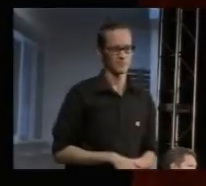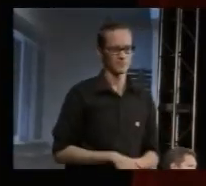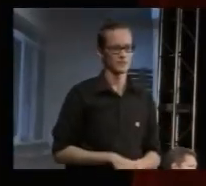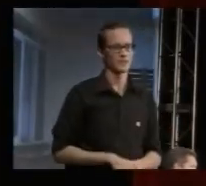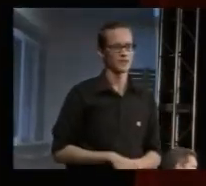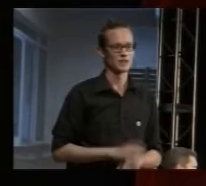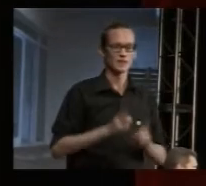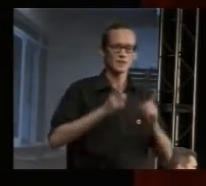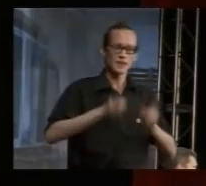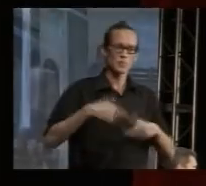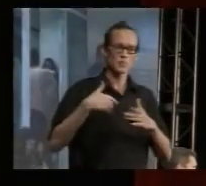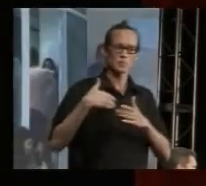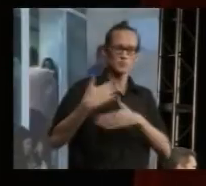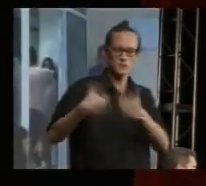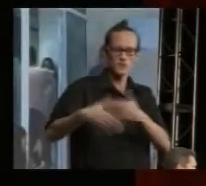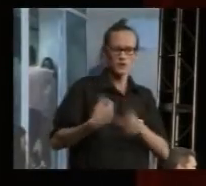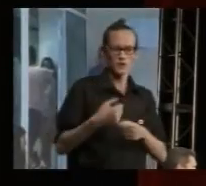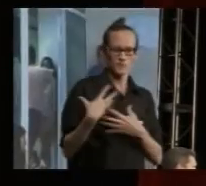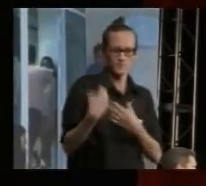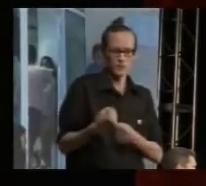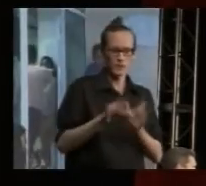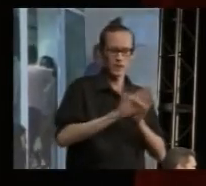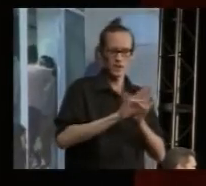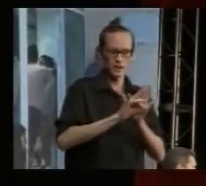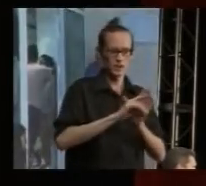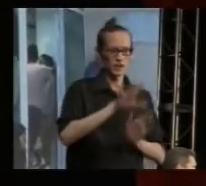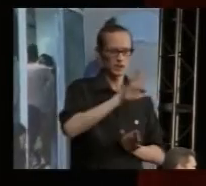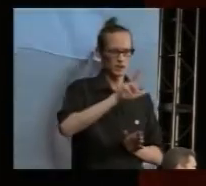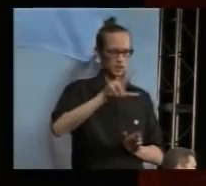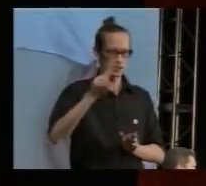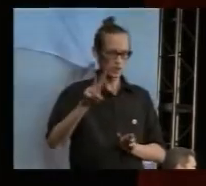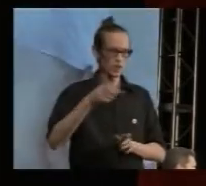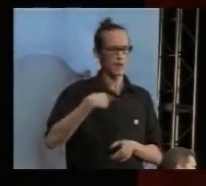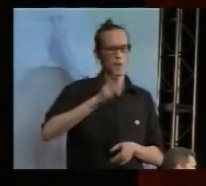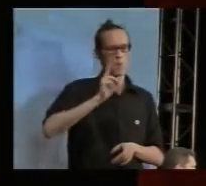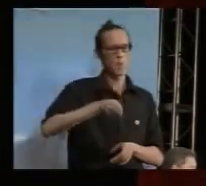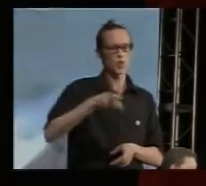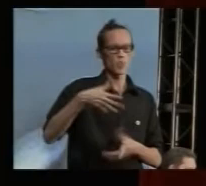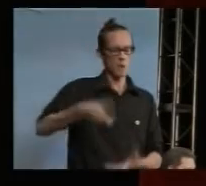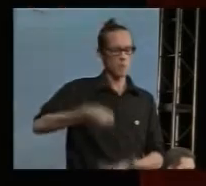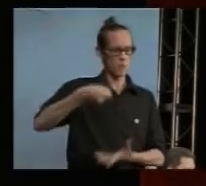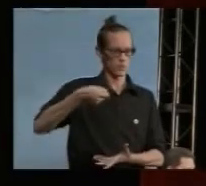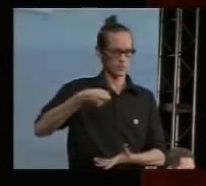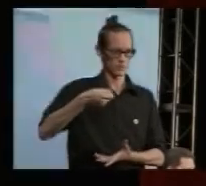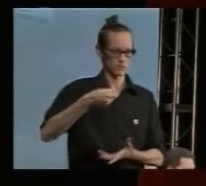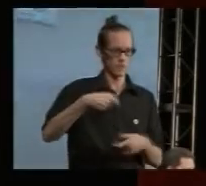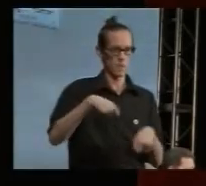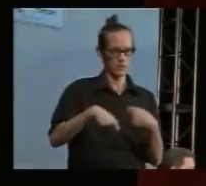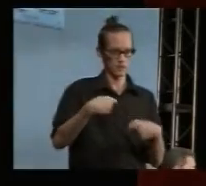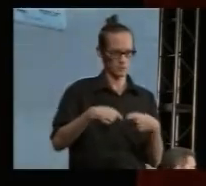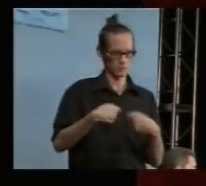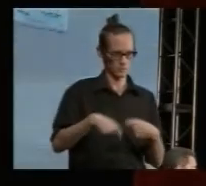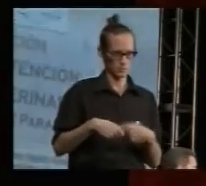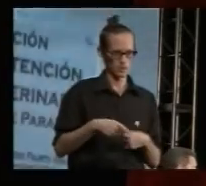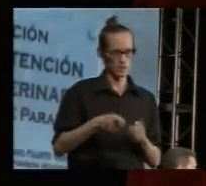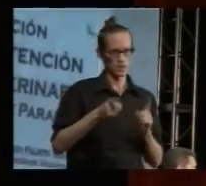Vamos a seguir defendiendo el decreto 532 que rubricamos el año pasado y que prohíbe el uso de bolsas plásticas, para lo cual ya hemos también